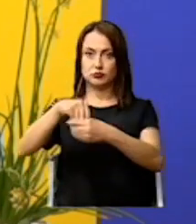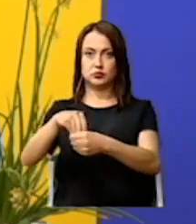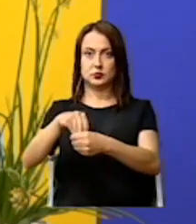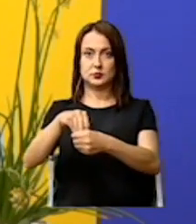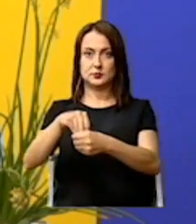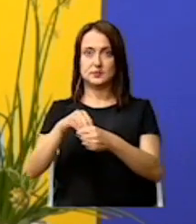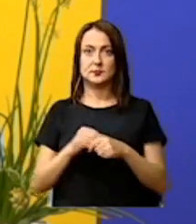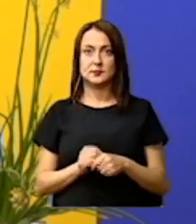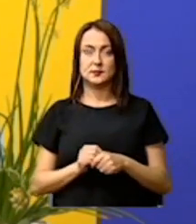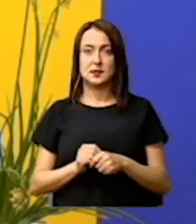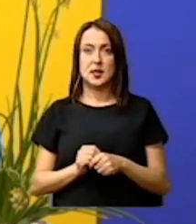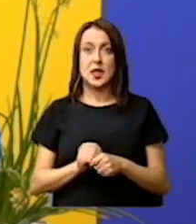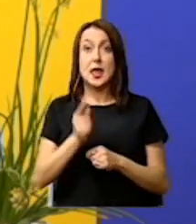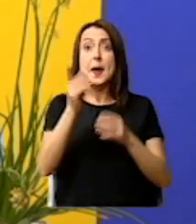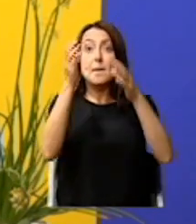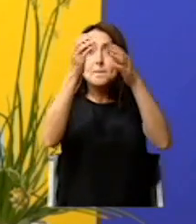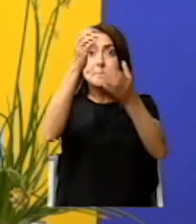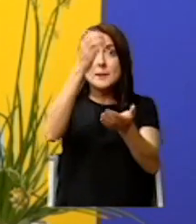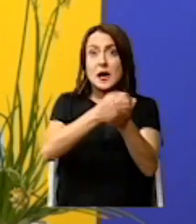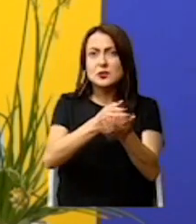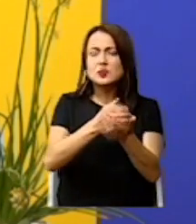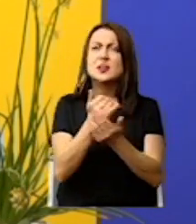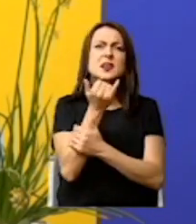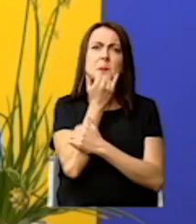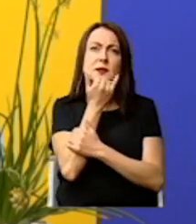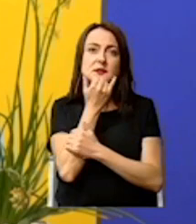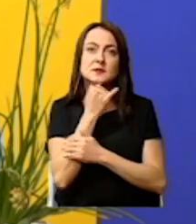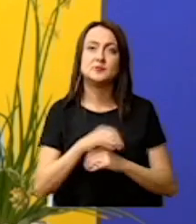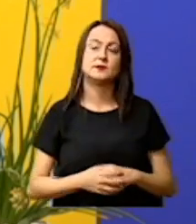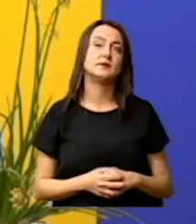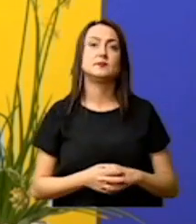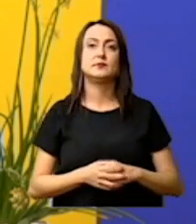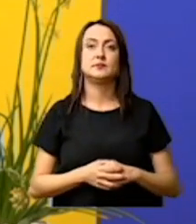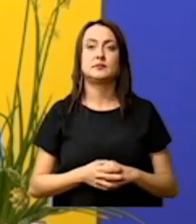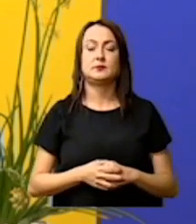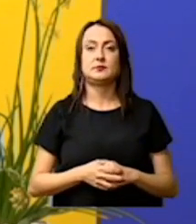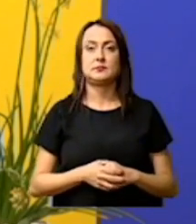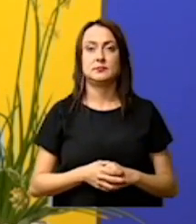aquí, en este vaso, ¿qué pasará?